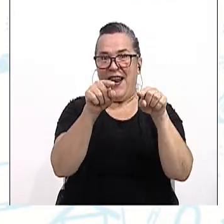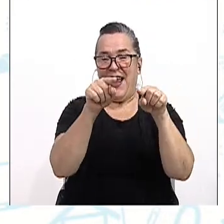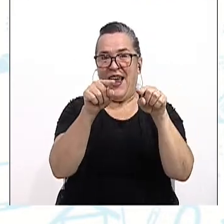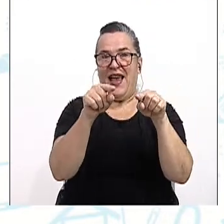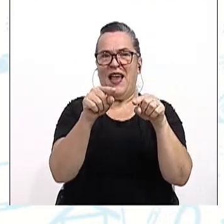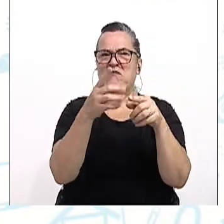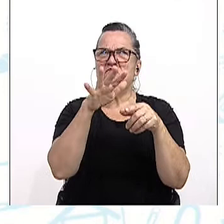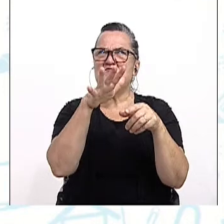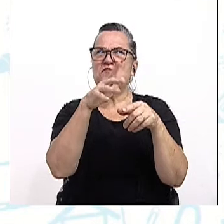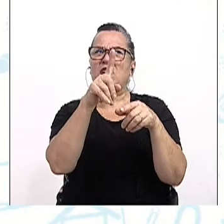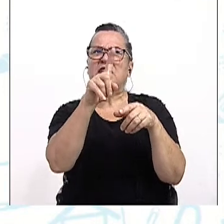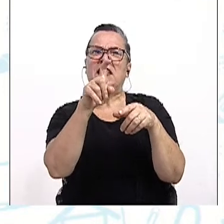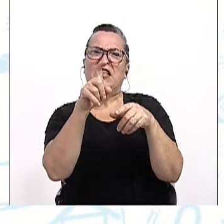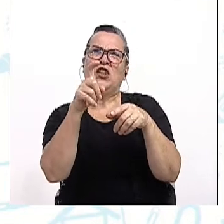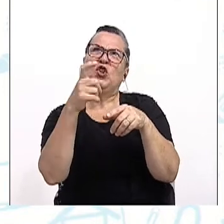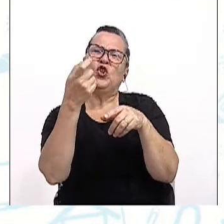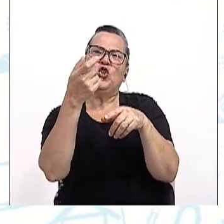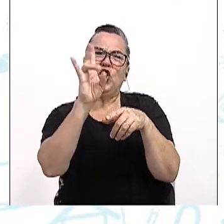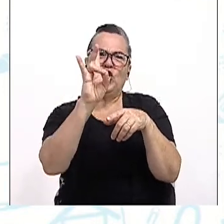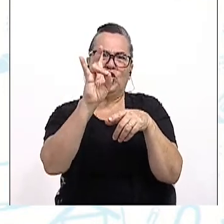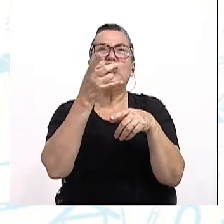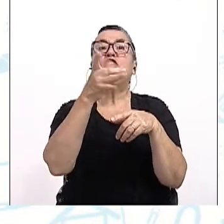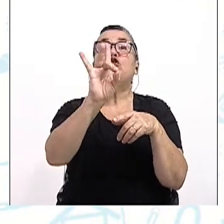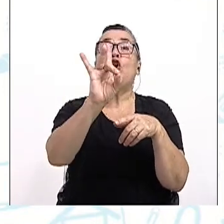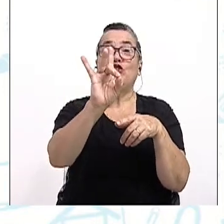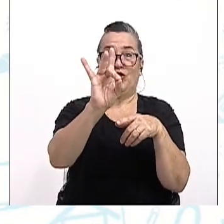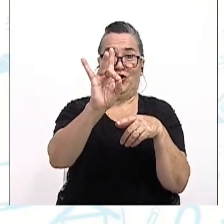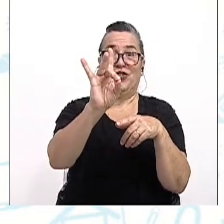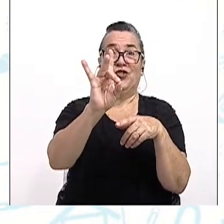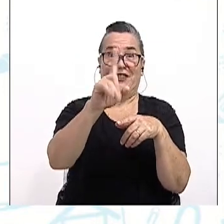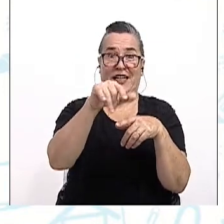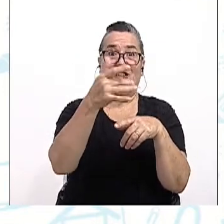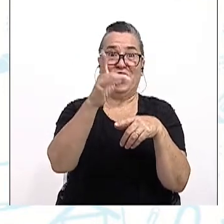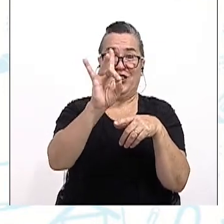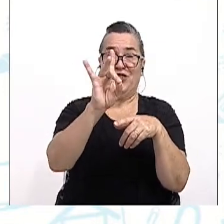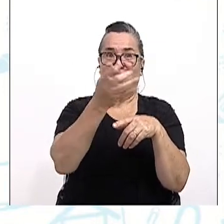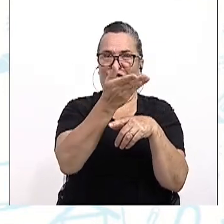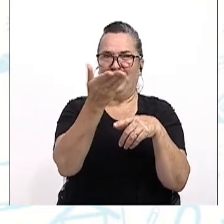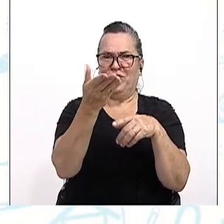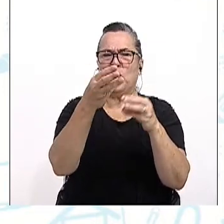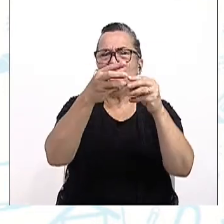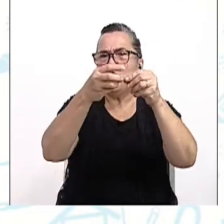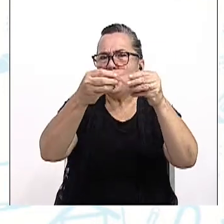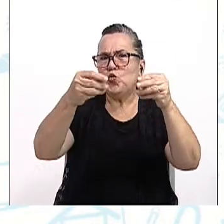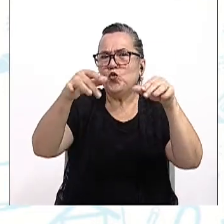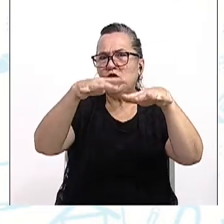Tenemos alrededor de 118 elementos, ¿verdad? Que son sustancias o